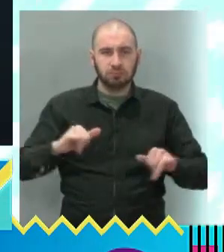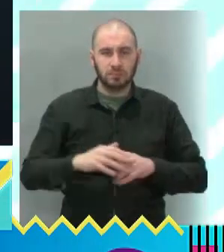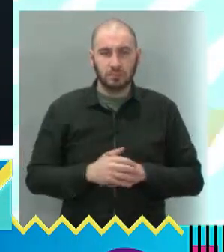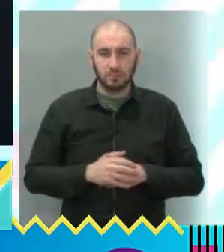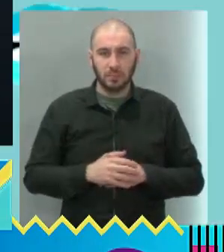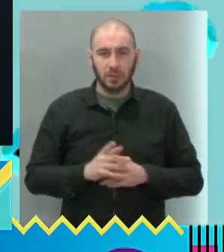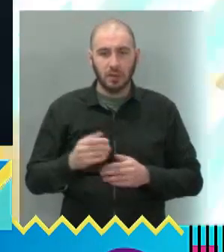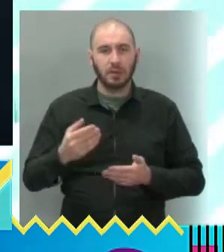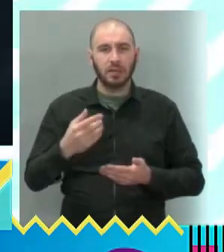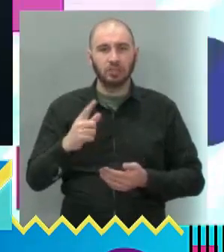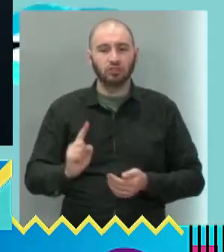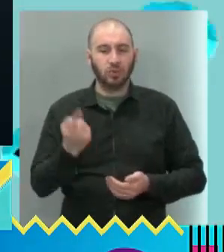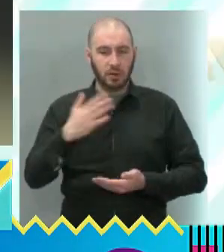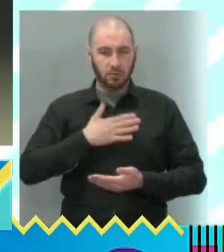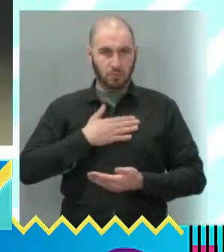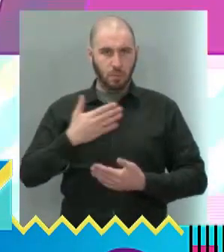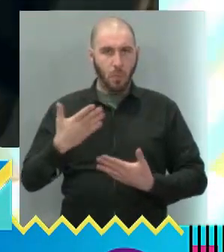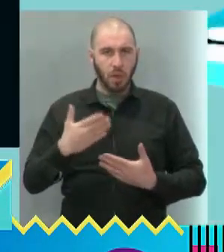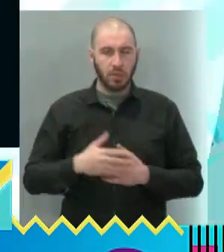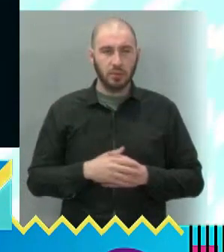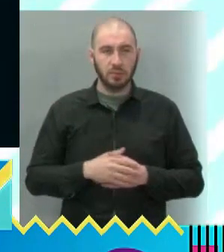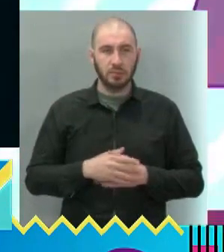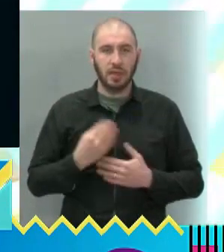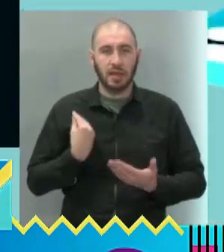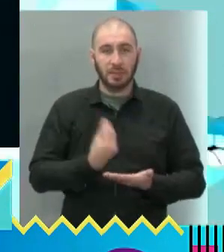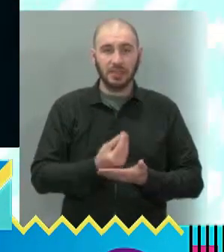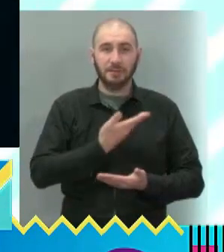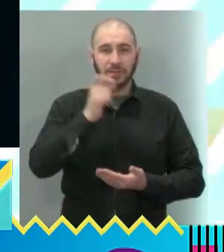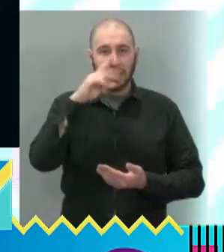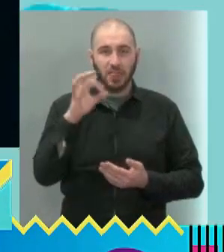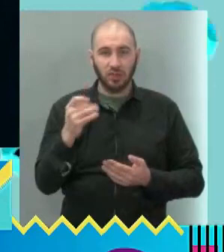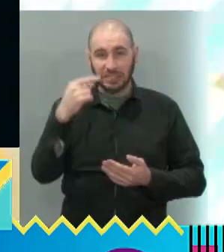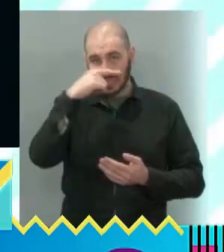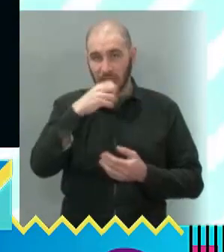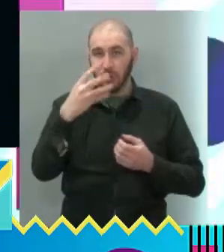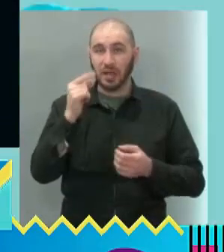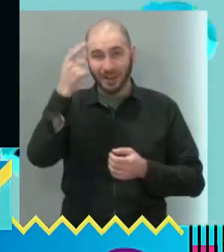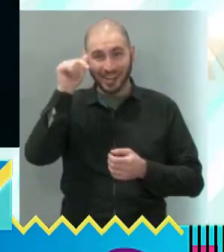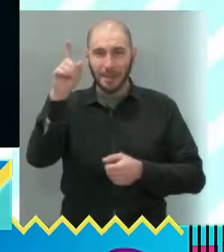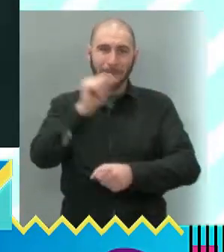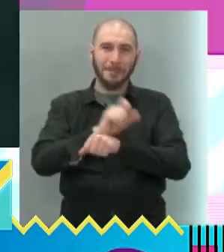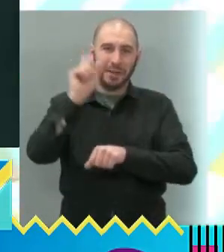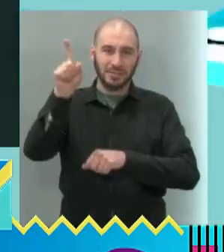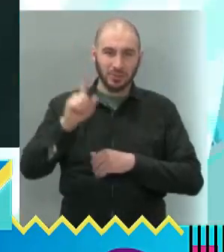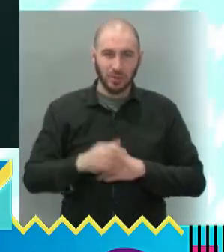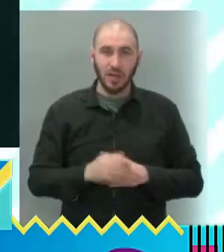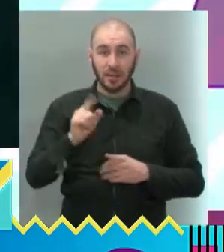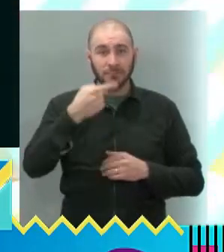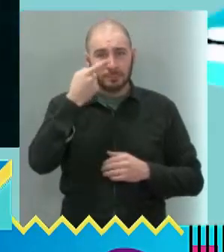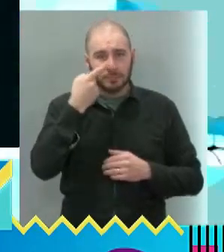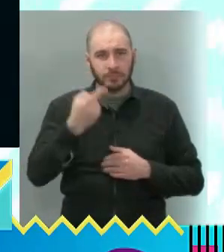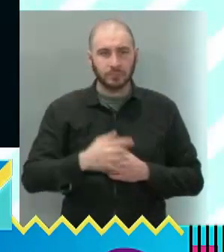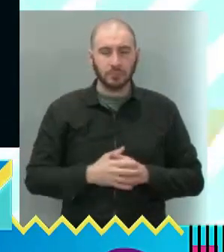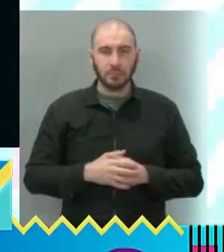que reasumían la soberanía a nombre de Fernando VII, porque estaba cautivo, y eso es lo